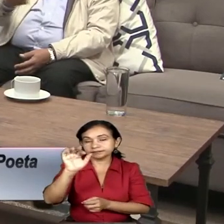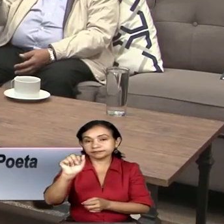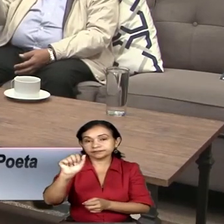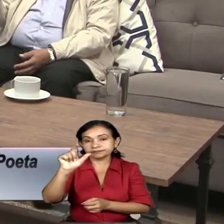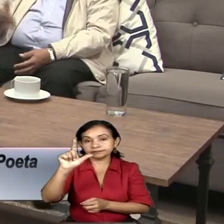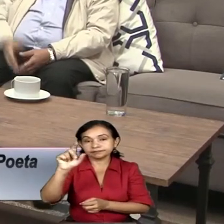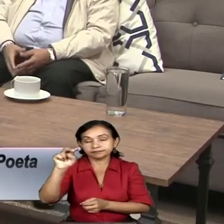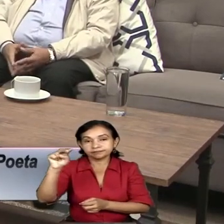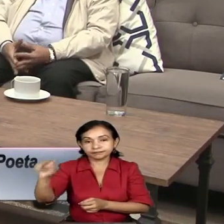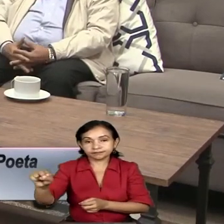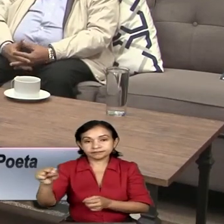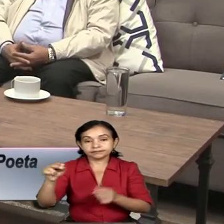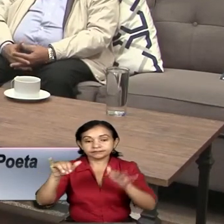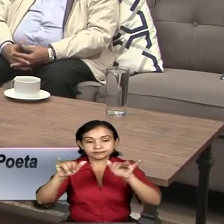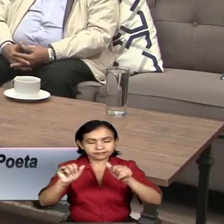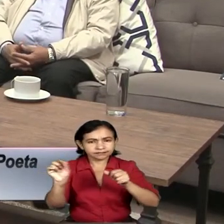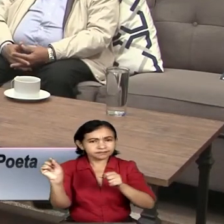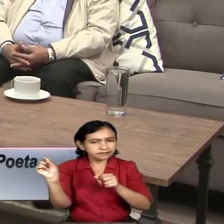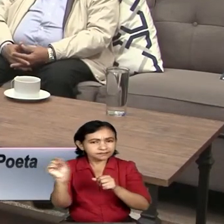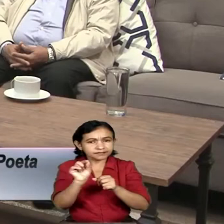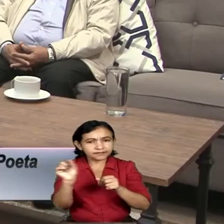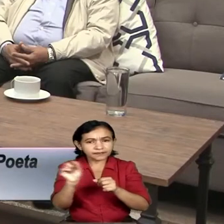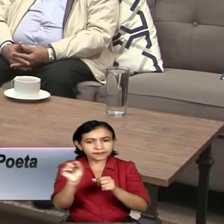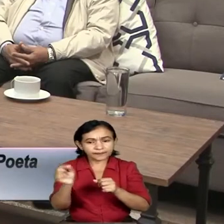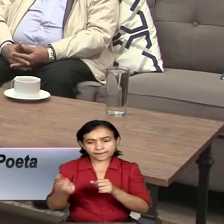Acabamos ahorita de